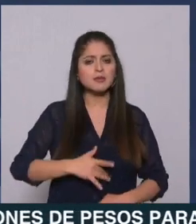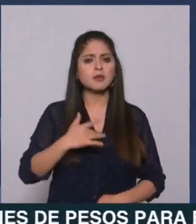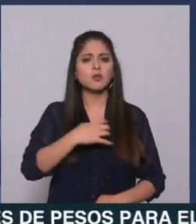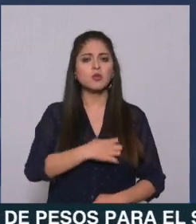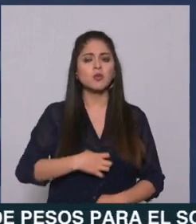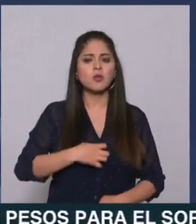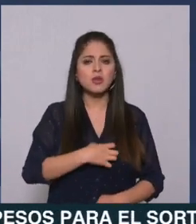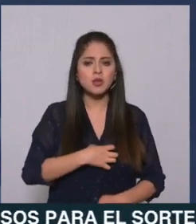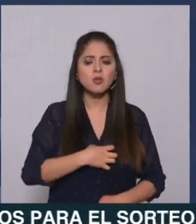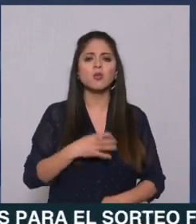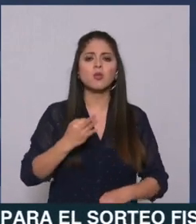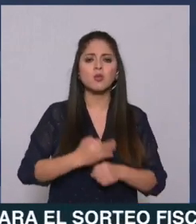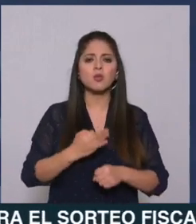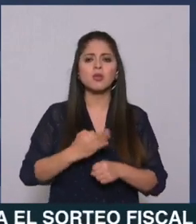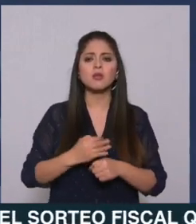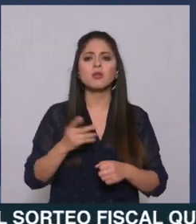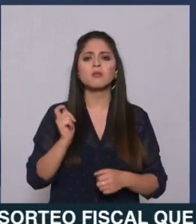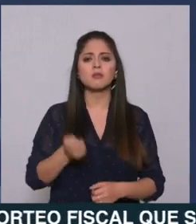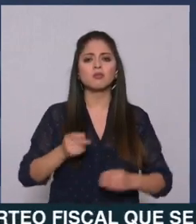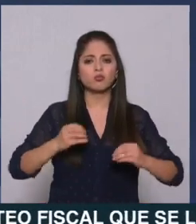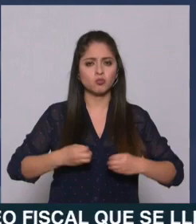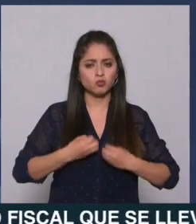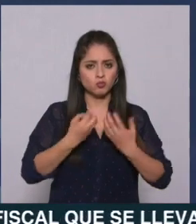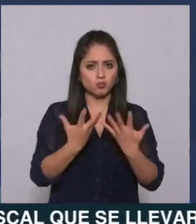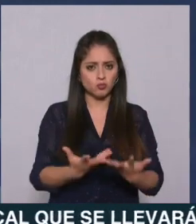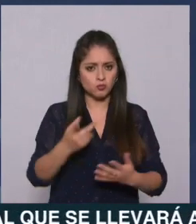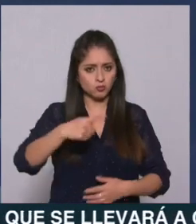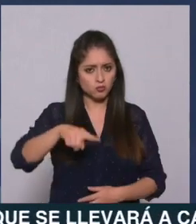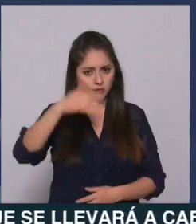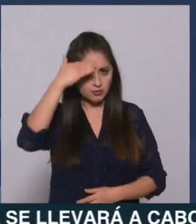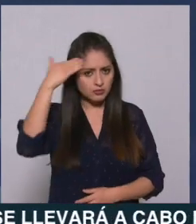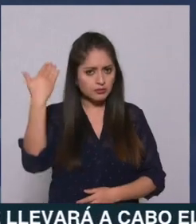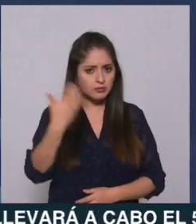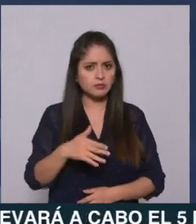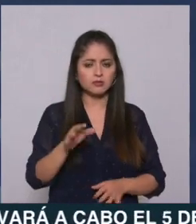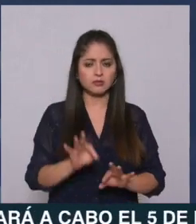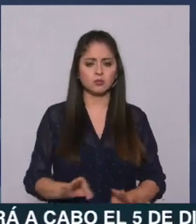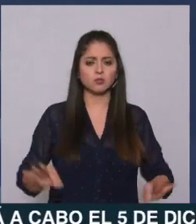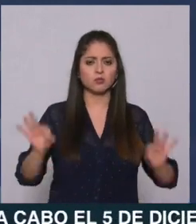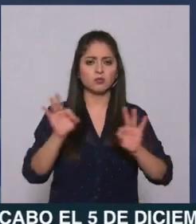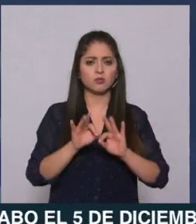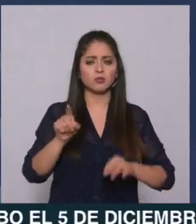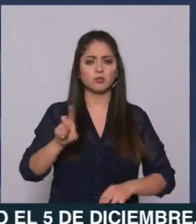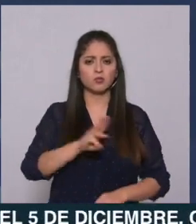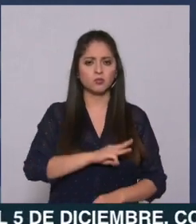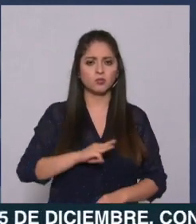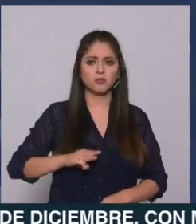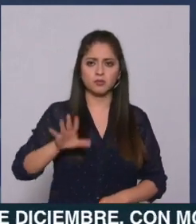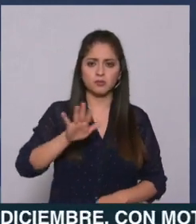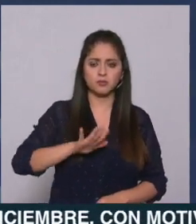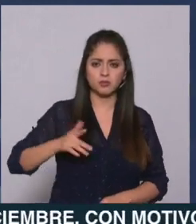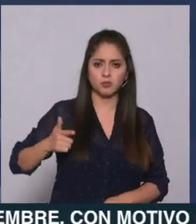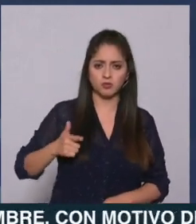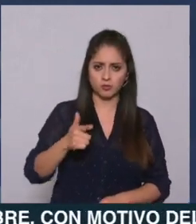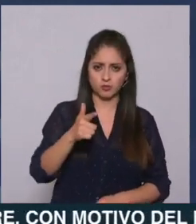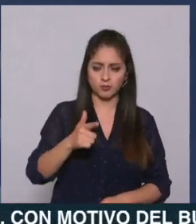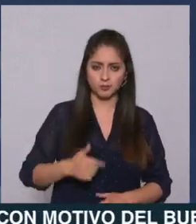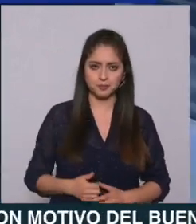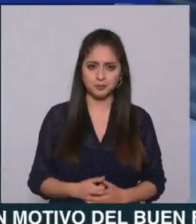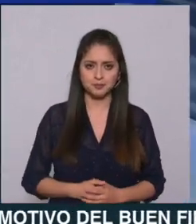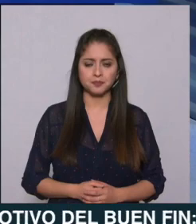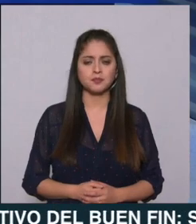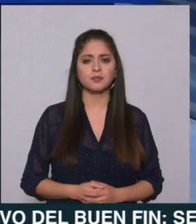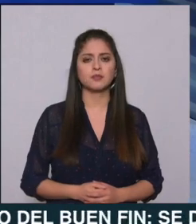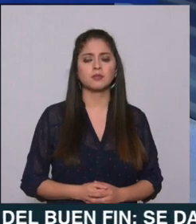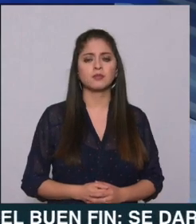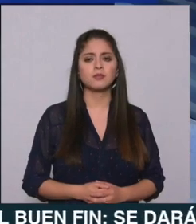de poder hacer y dar a conocer parte de lo importante que tiene nuestro municipio en el estado de Guanajuato. Y lo están llevando,